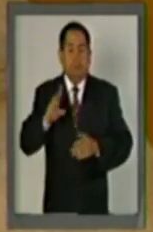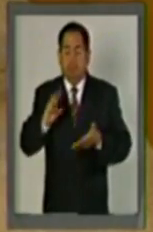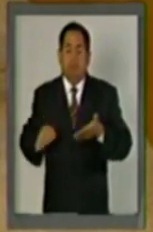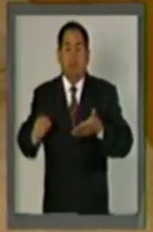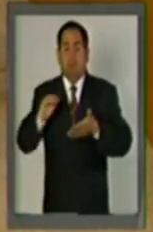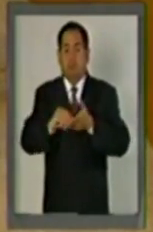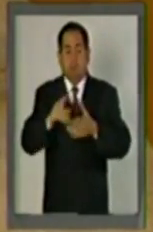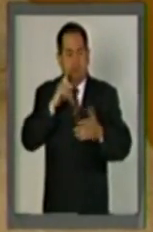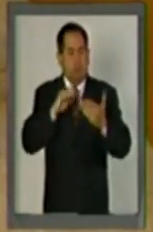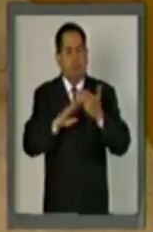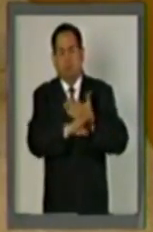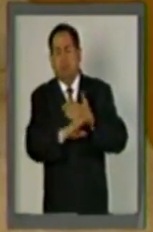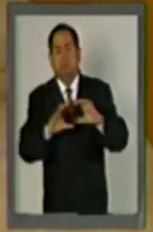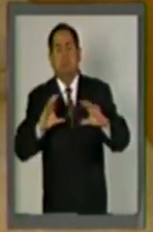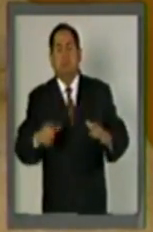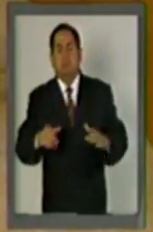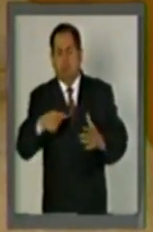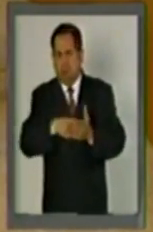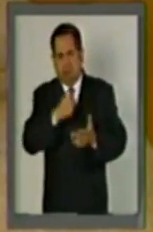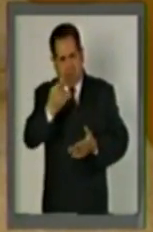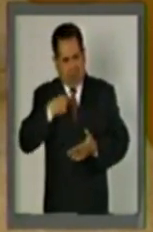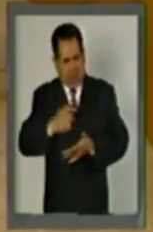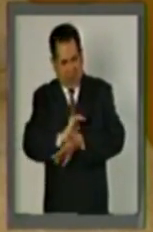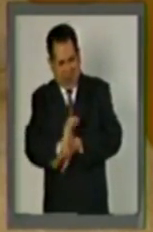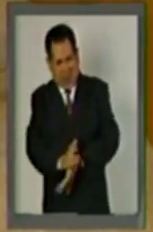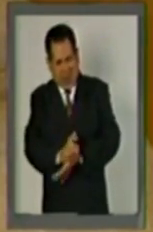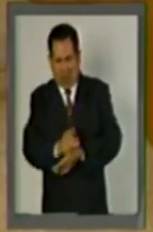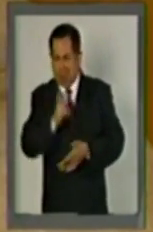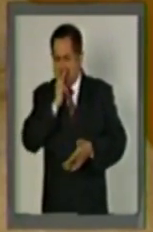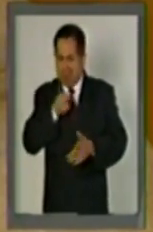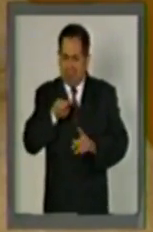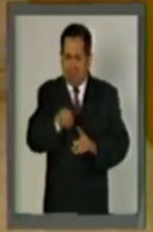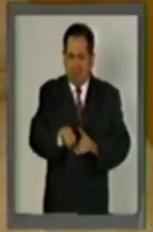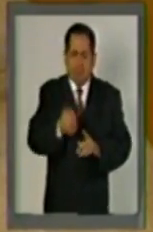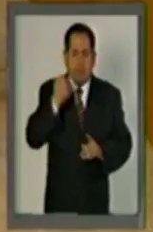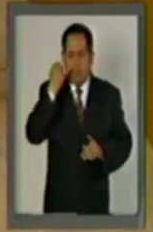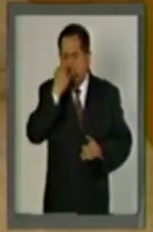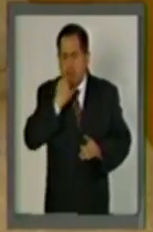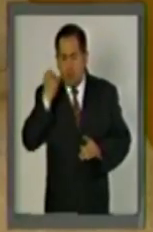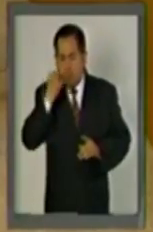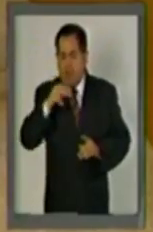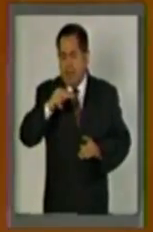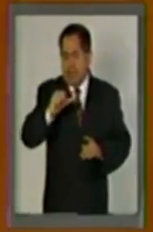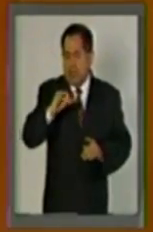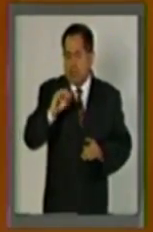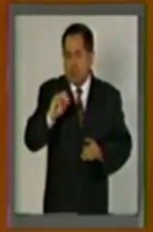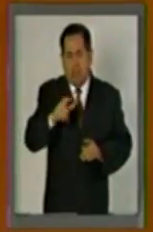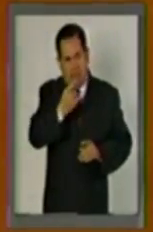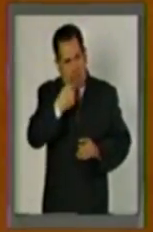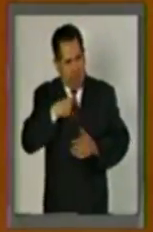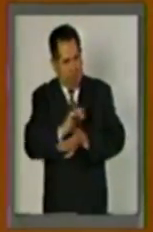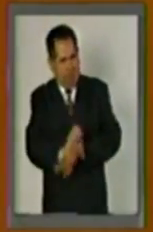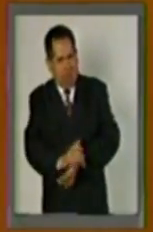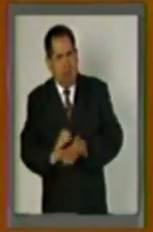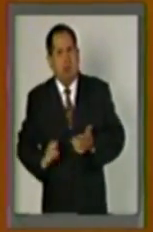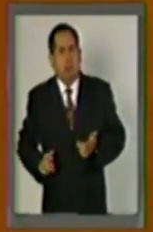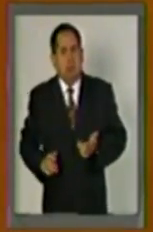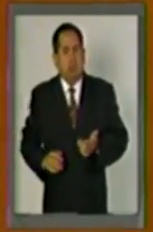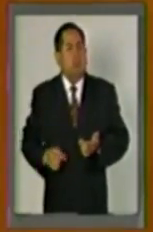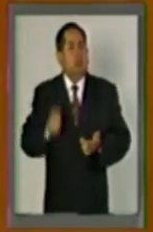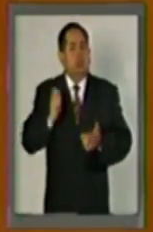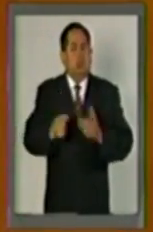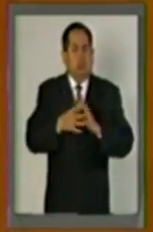interponiendo un amparo por considerar discriminatorio el término idioma nacional, el cual hace